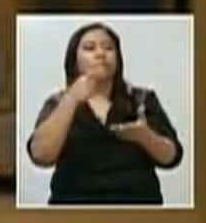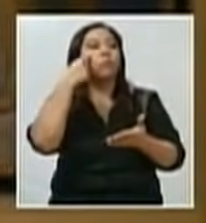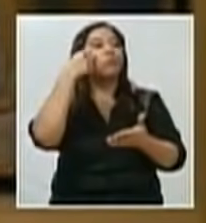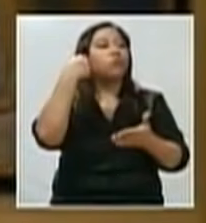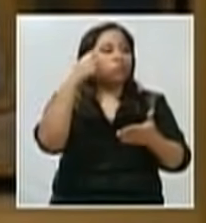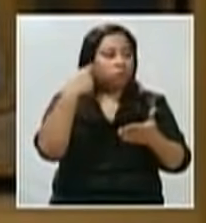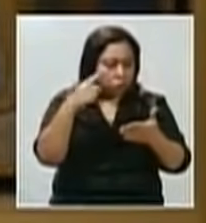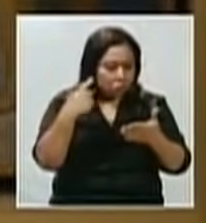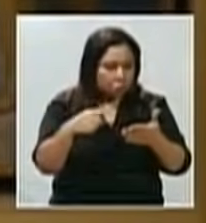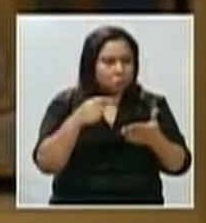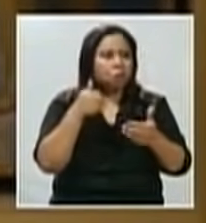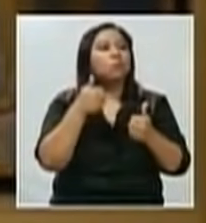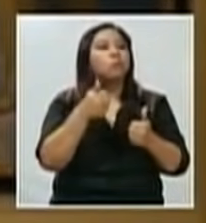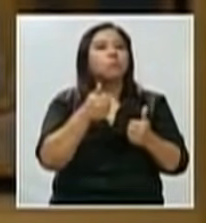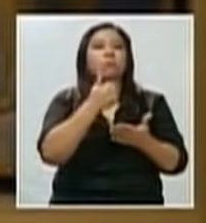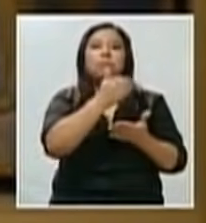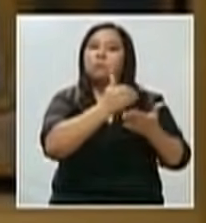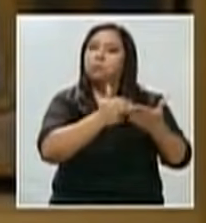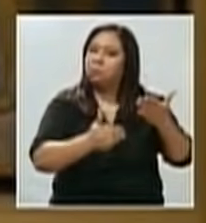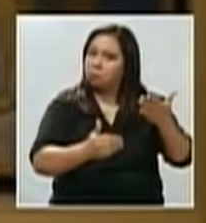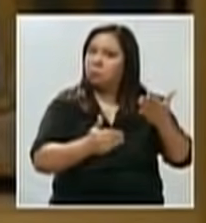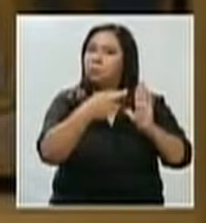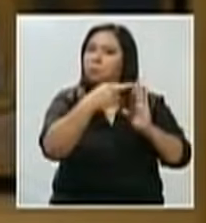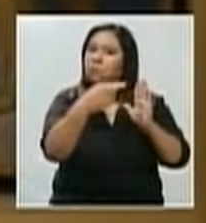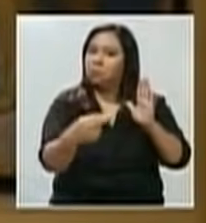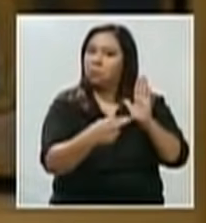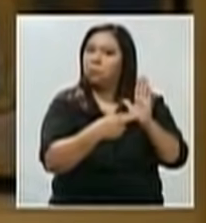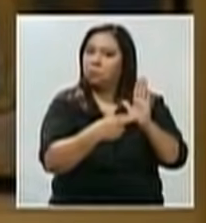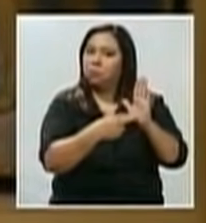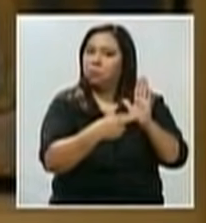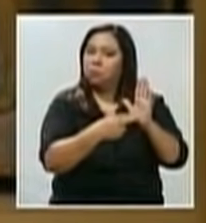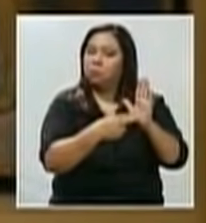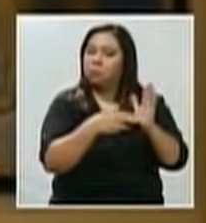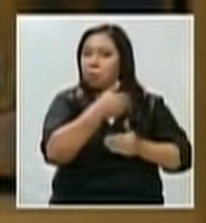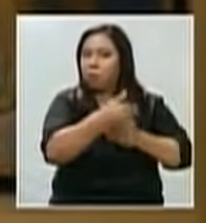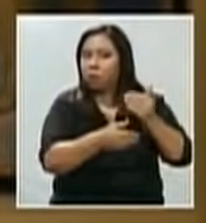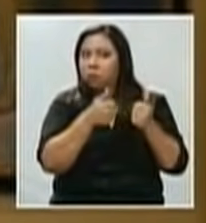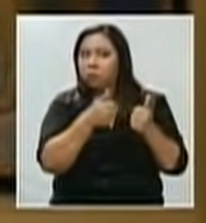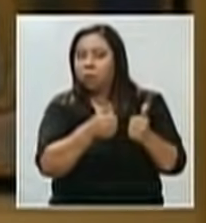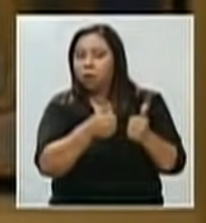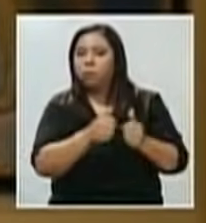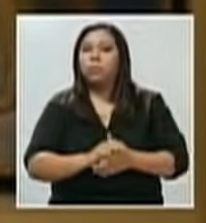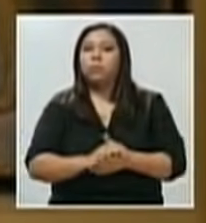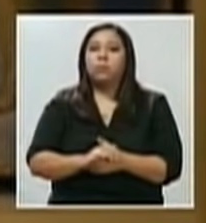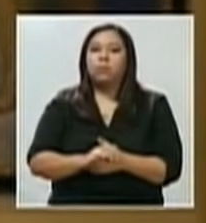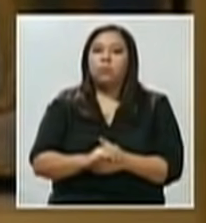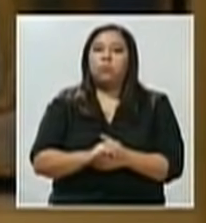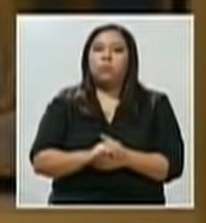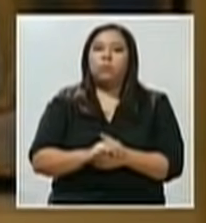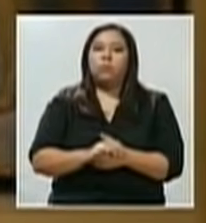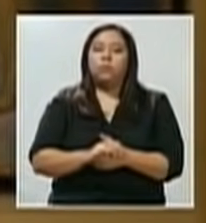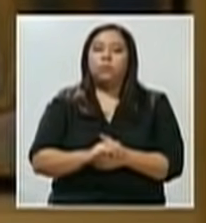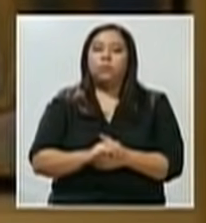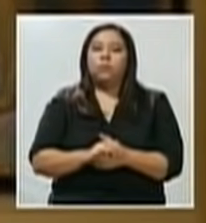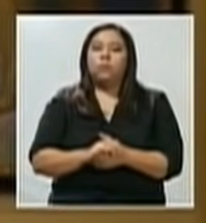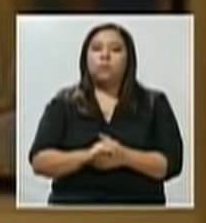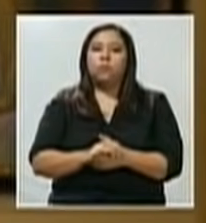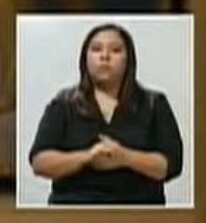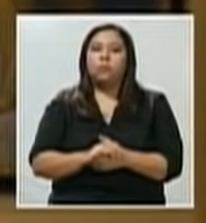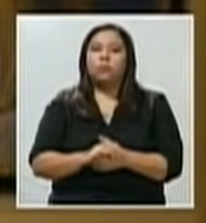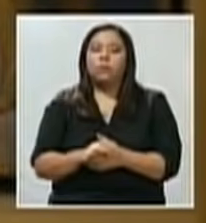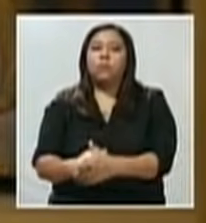constatando que han sido aplicados los protocolos requeridos por esta dependencia de Estado y el SINAGER.